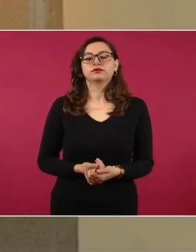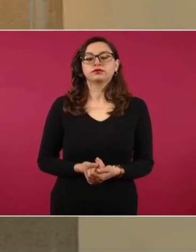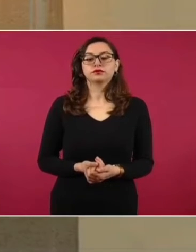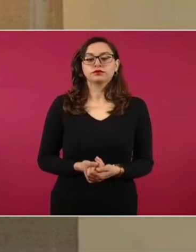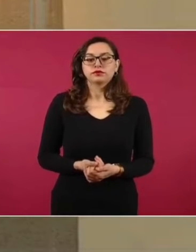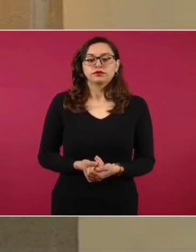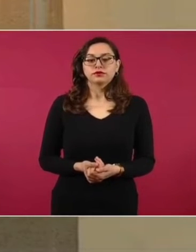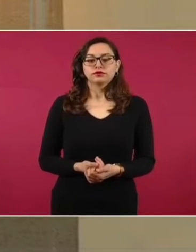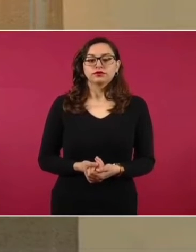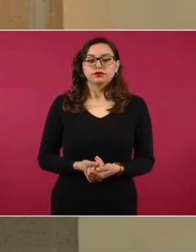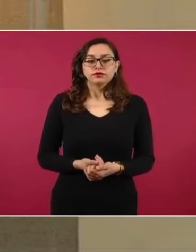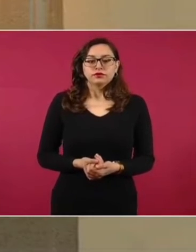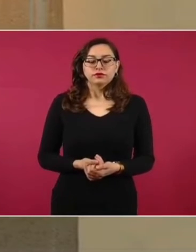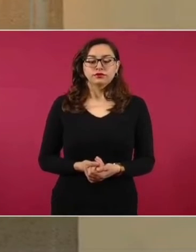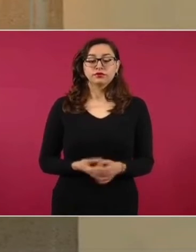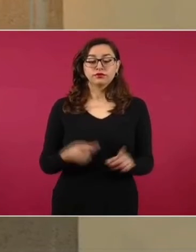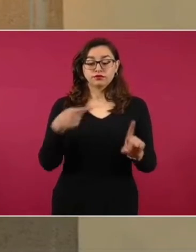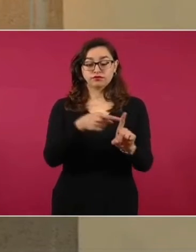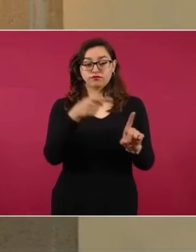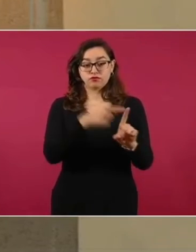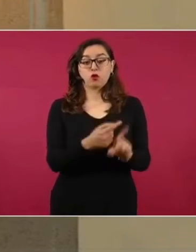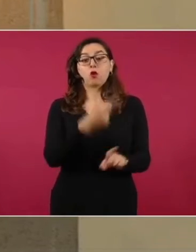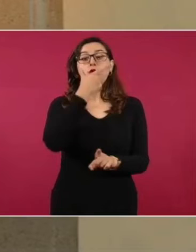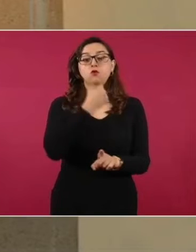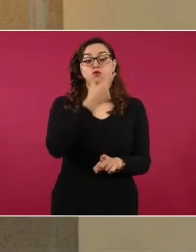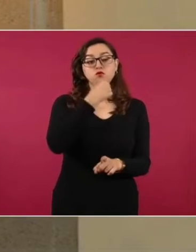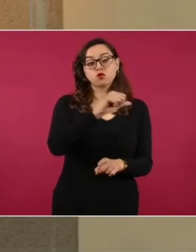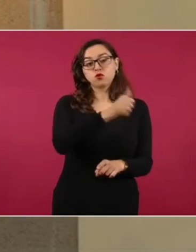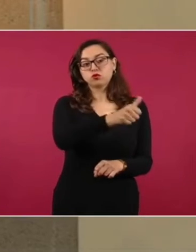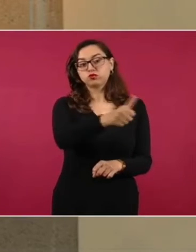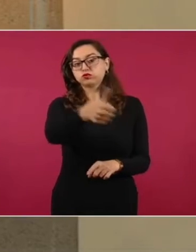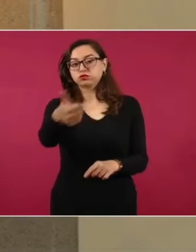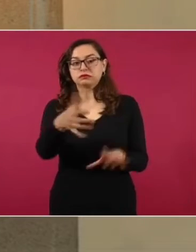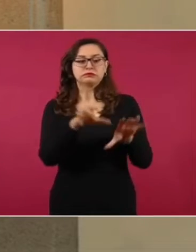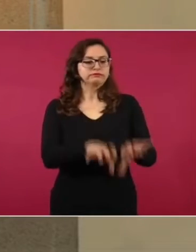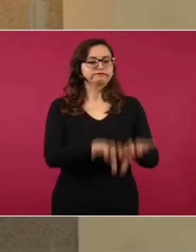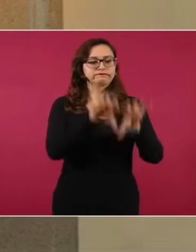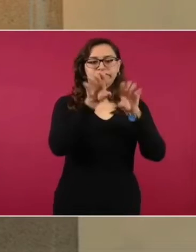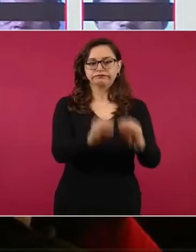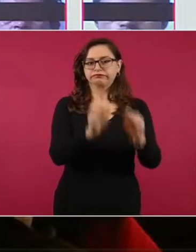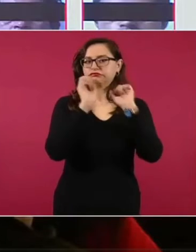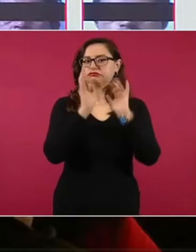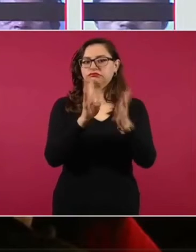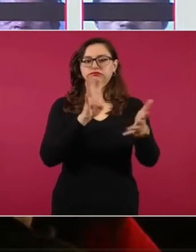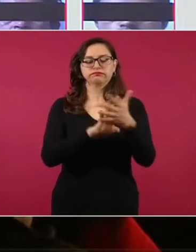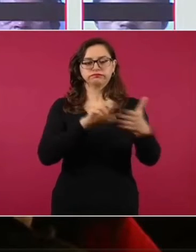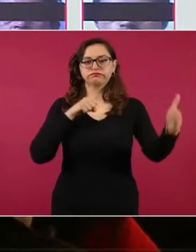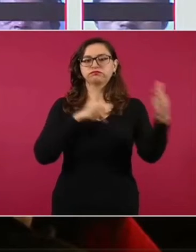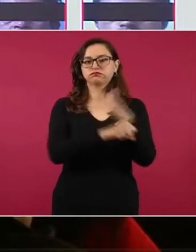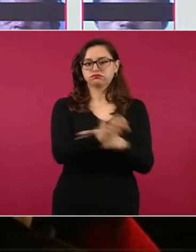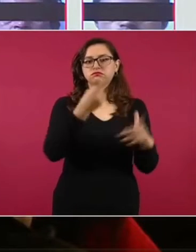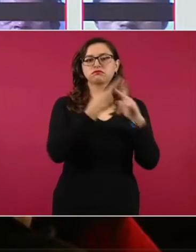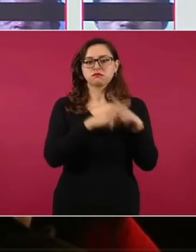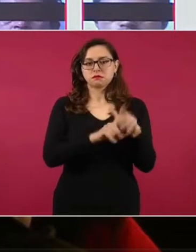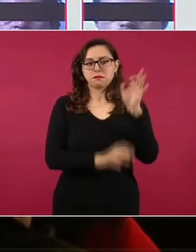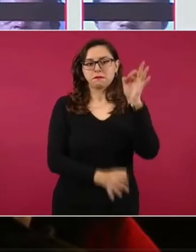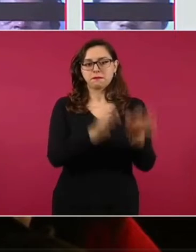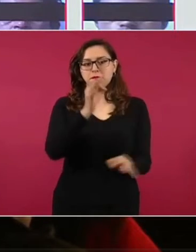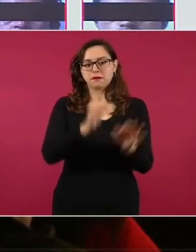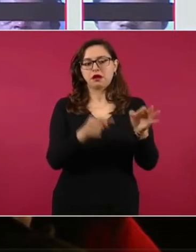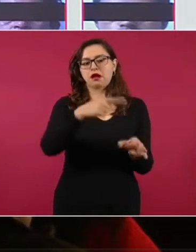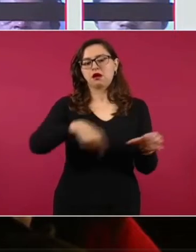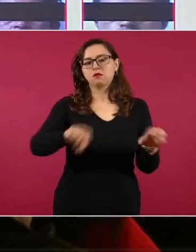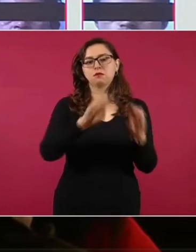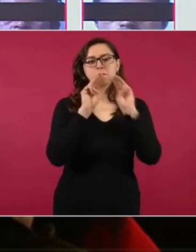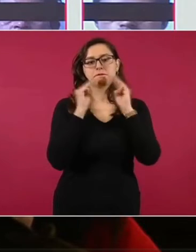siguiente, ya fueron detenidos y vinculados a procesos, son parte de una célula delictiva dedicada